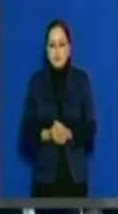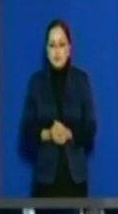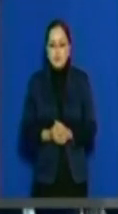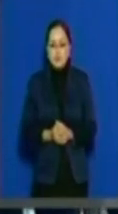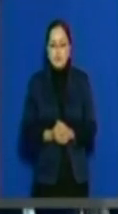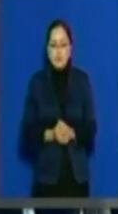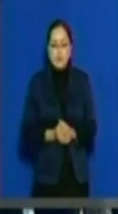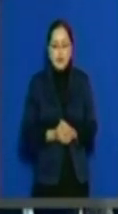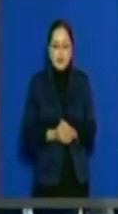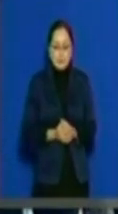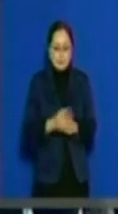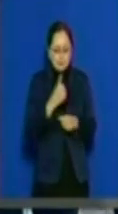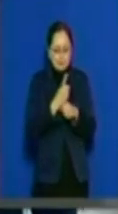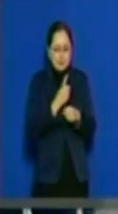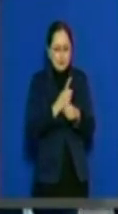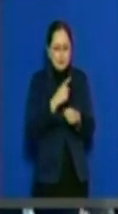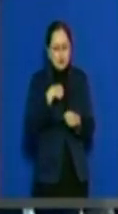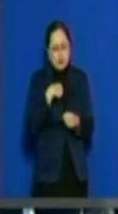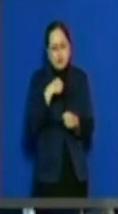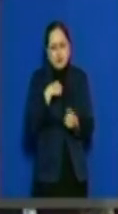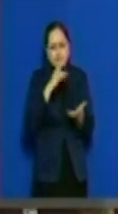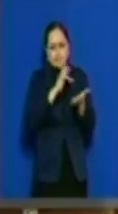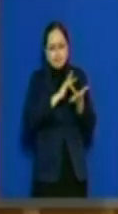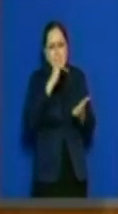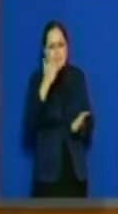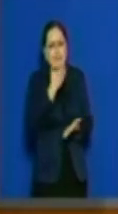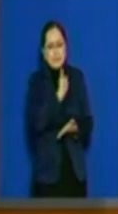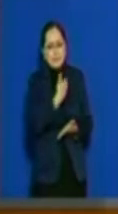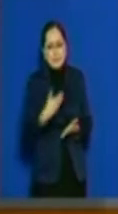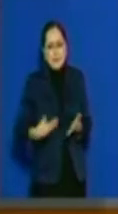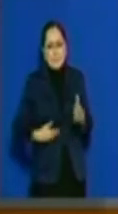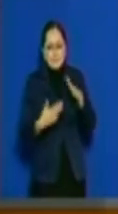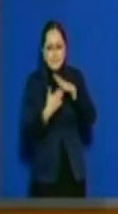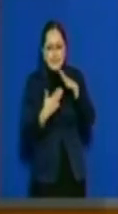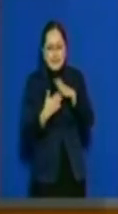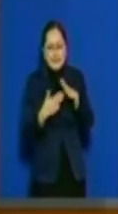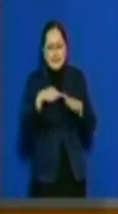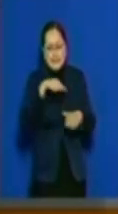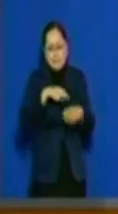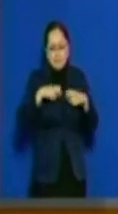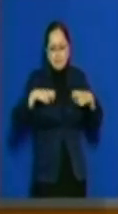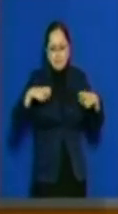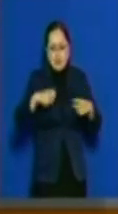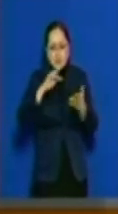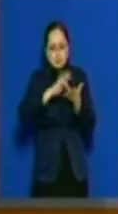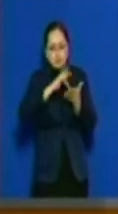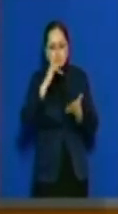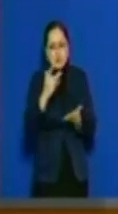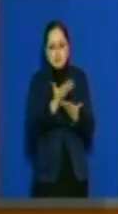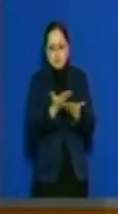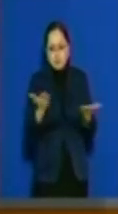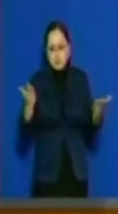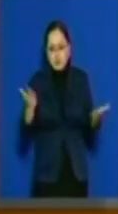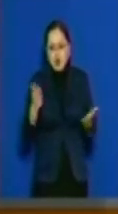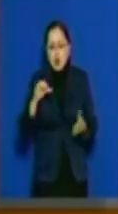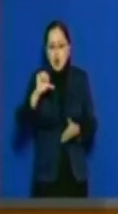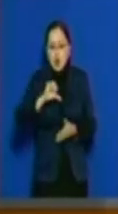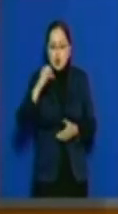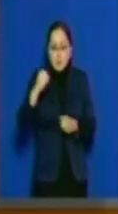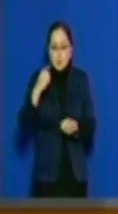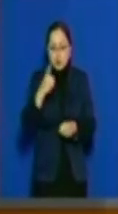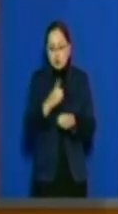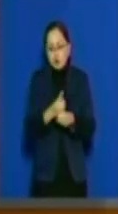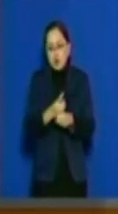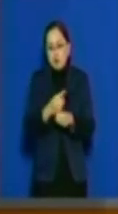Quiero en primer lugar externar mi agradecimiento al señor presidente de la mesa directiva y a la directiva toda por la oportunidad que me dan